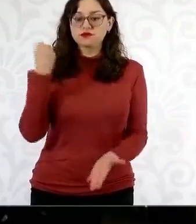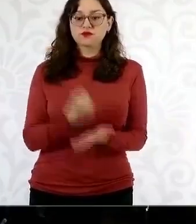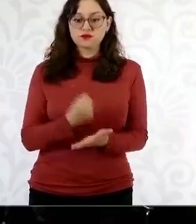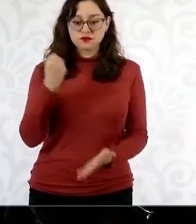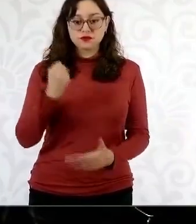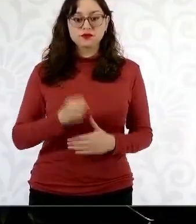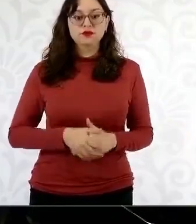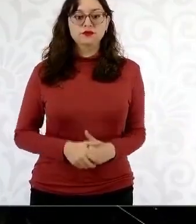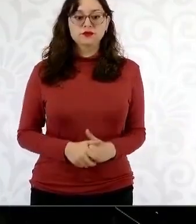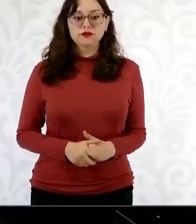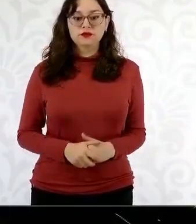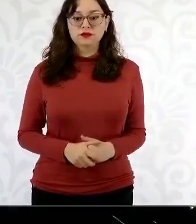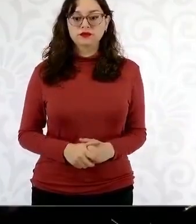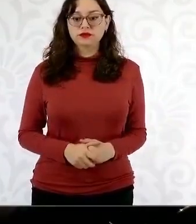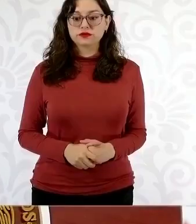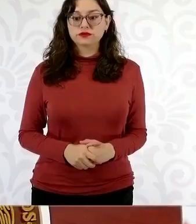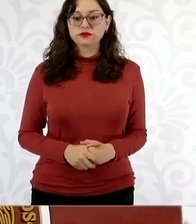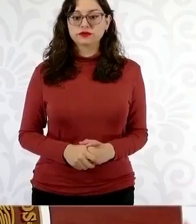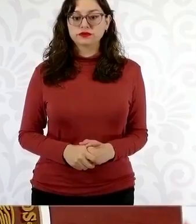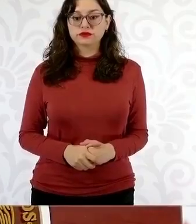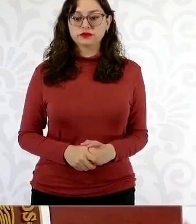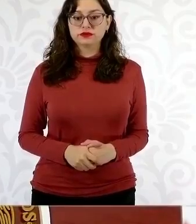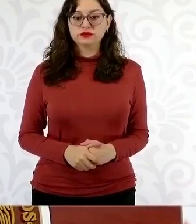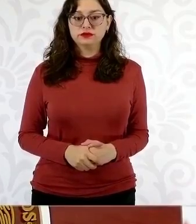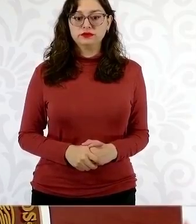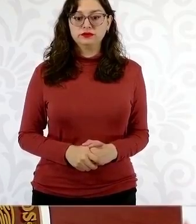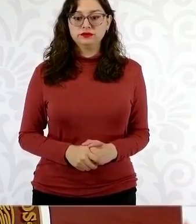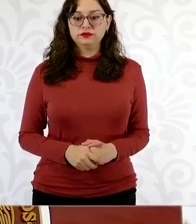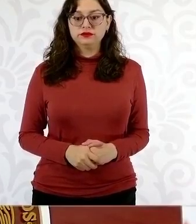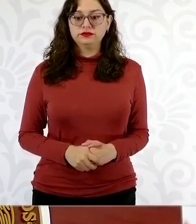que informó el licenciado Marcelo Ebrard.